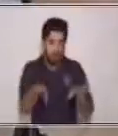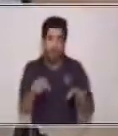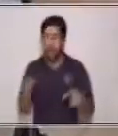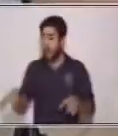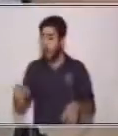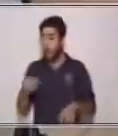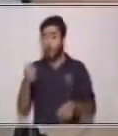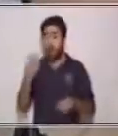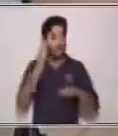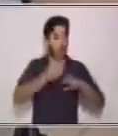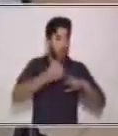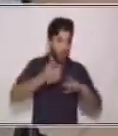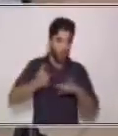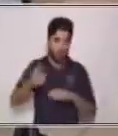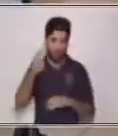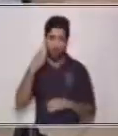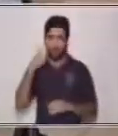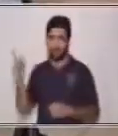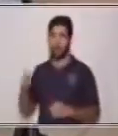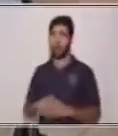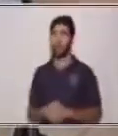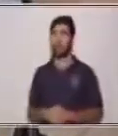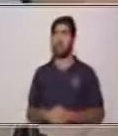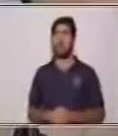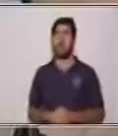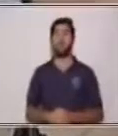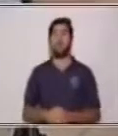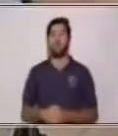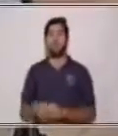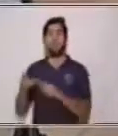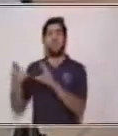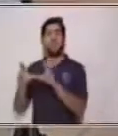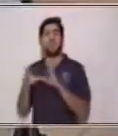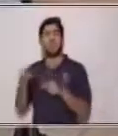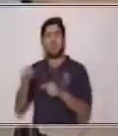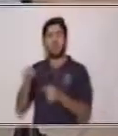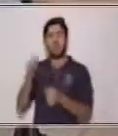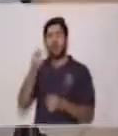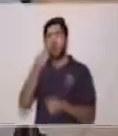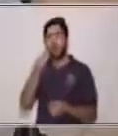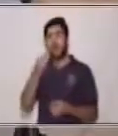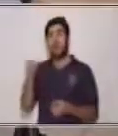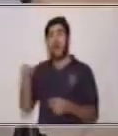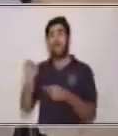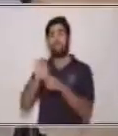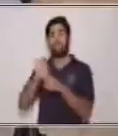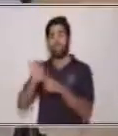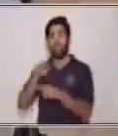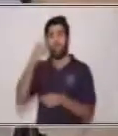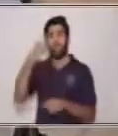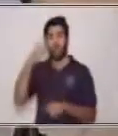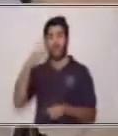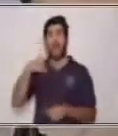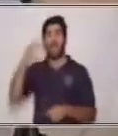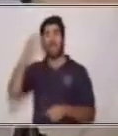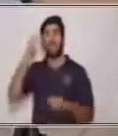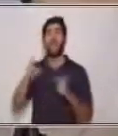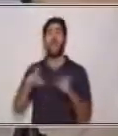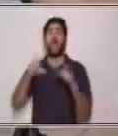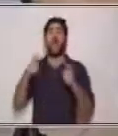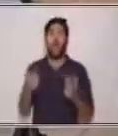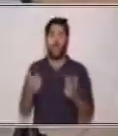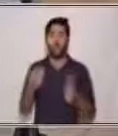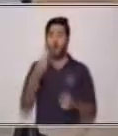Muy bien. La receta corresponde a textos funcionales que permiten conocer la preparación de